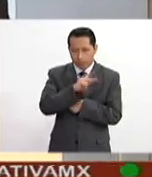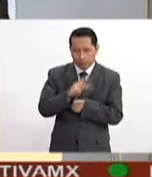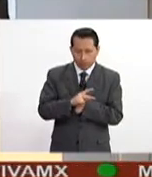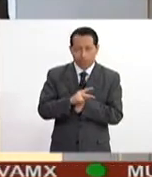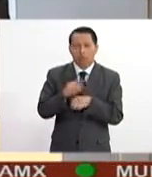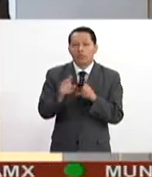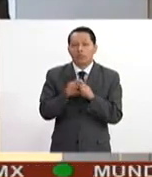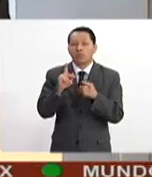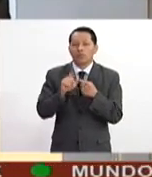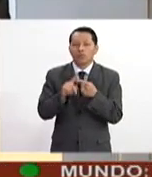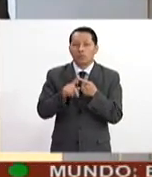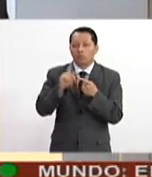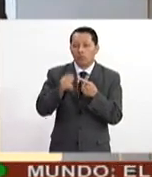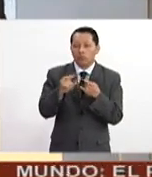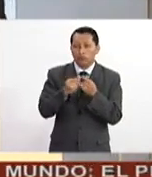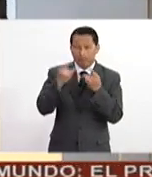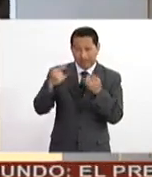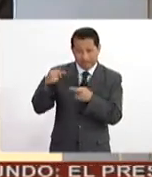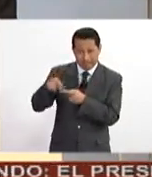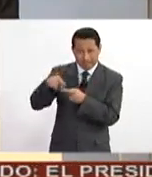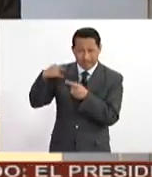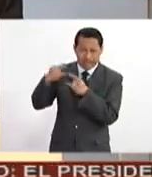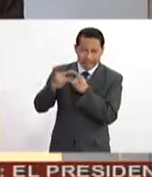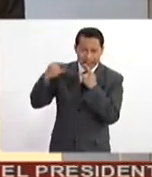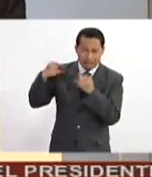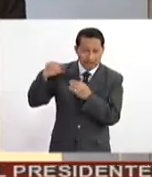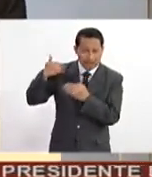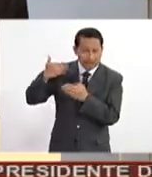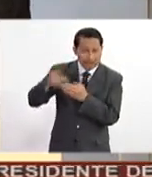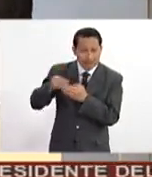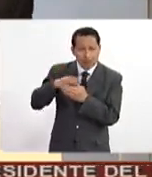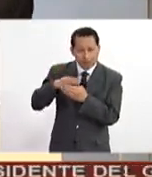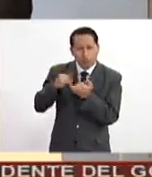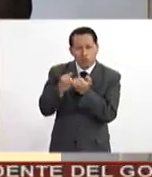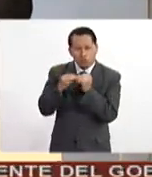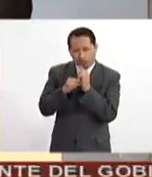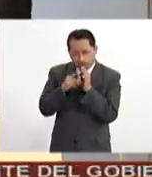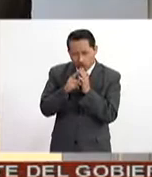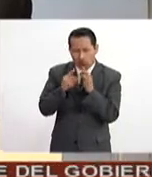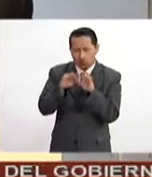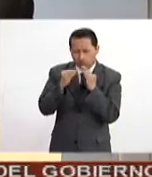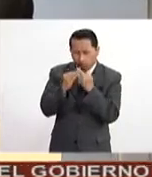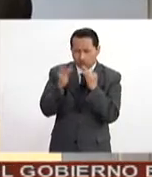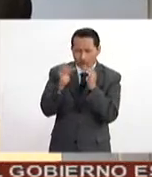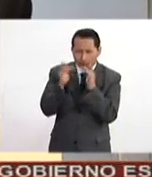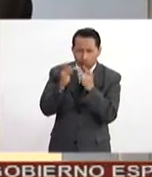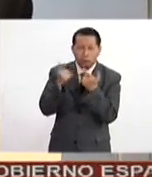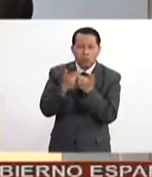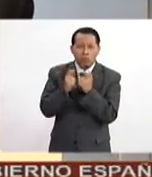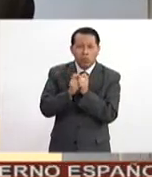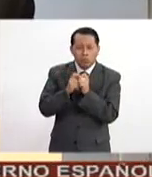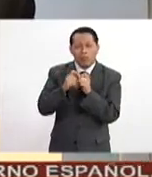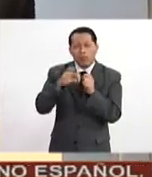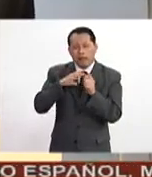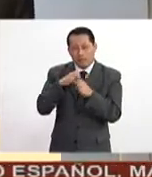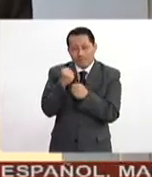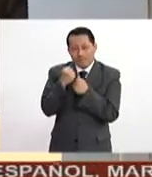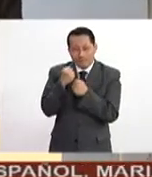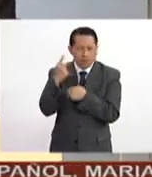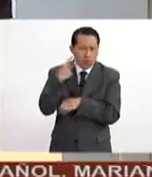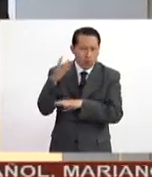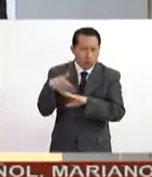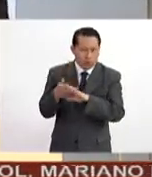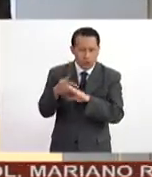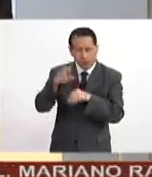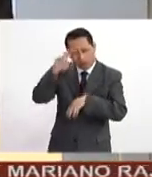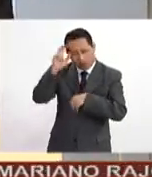lugar, existe su historia, una larga historia. También están sus métodos, sus enlaces con grupos extremistas en toda Europa,